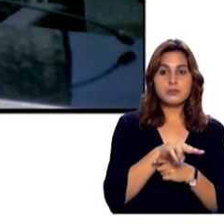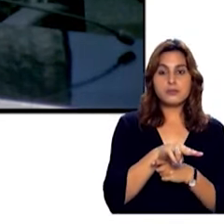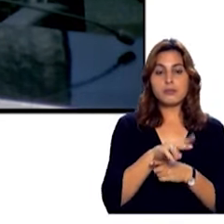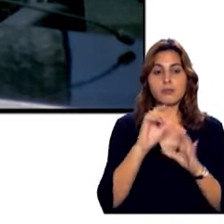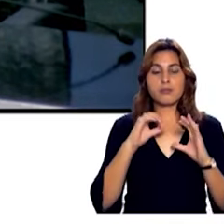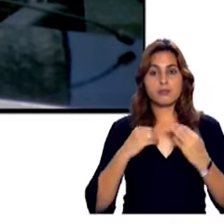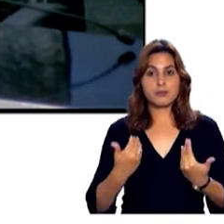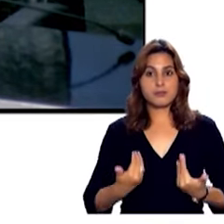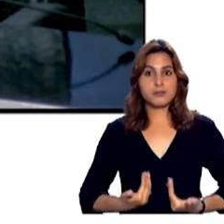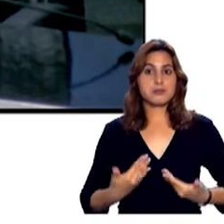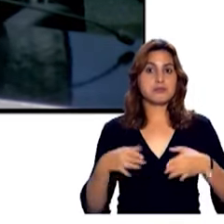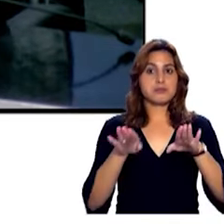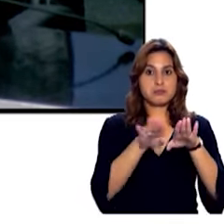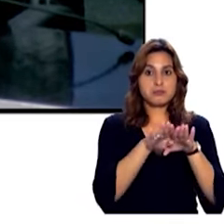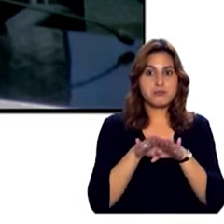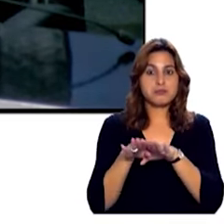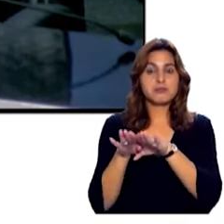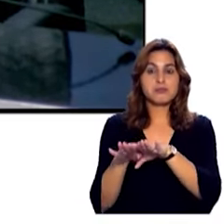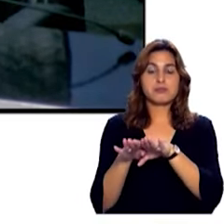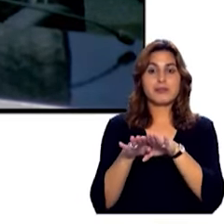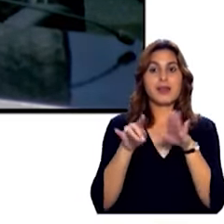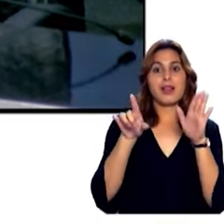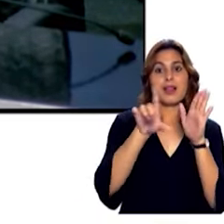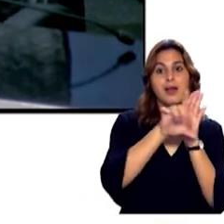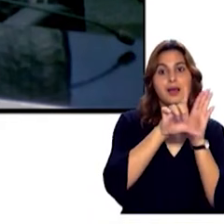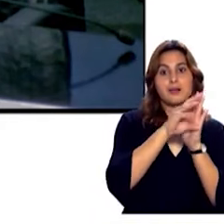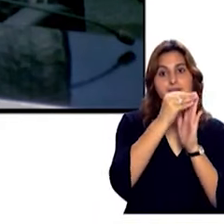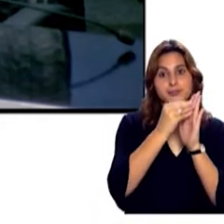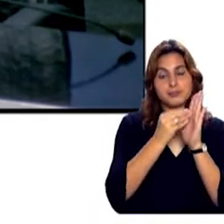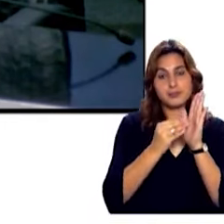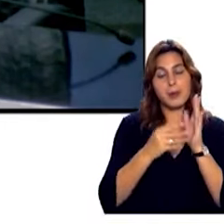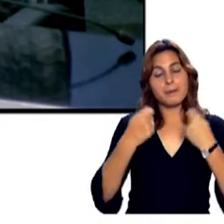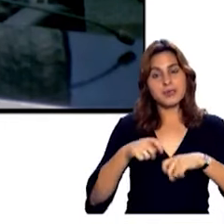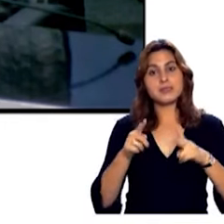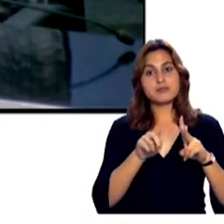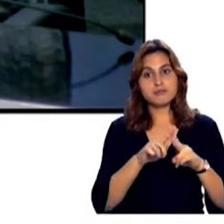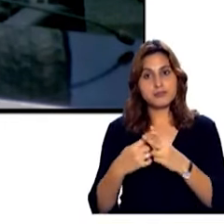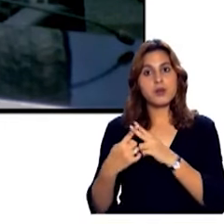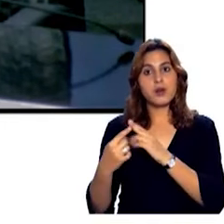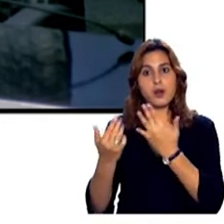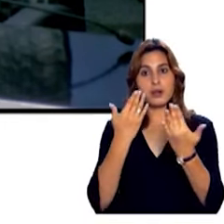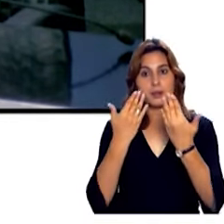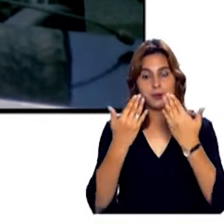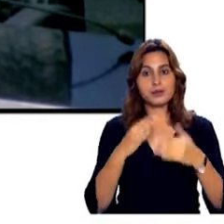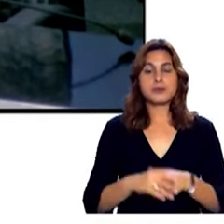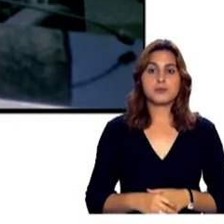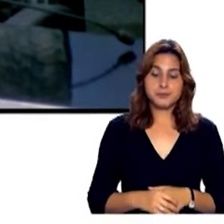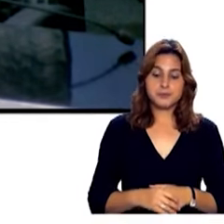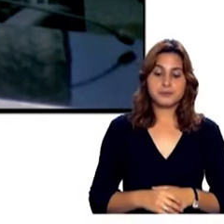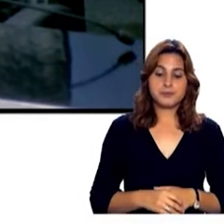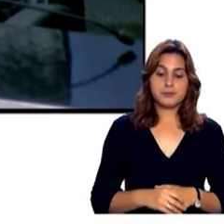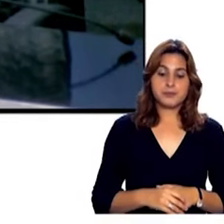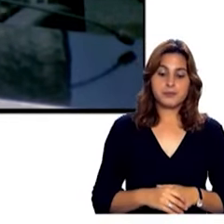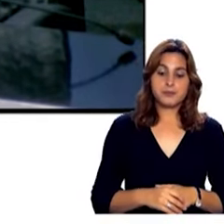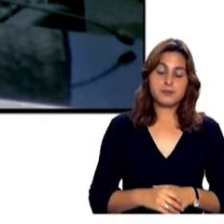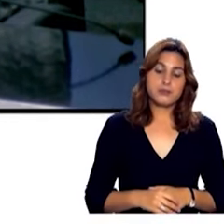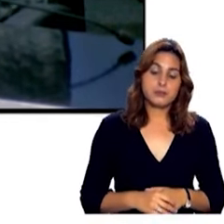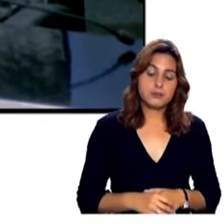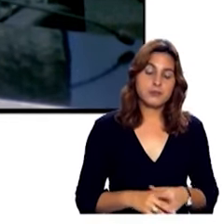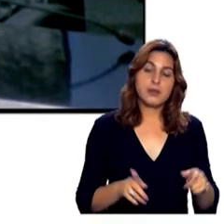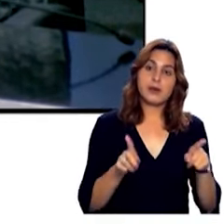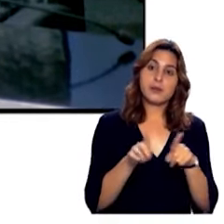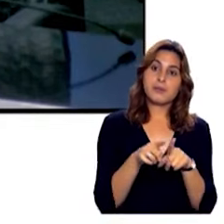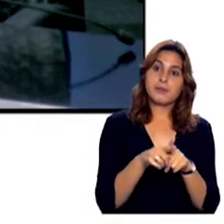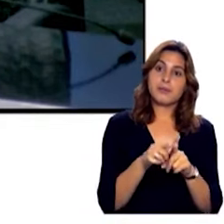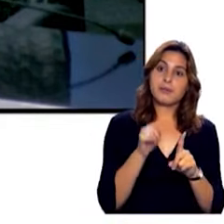losi debe ajustarse a los criterios de interpretación comunmente admitidos que se atribuyen en su elaboración al